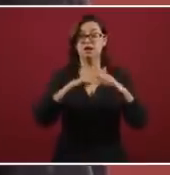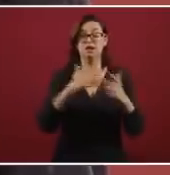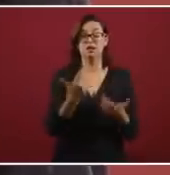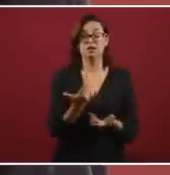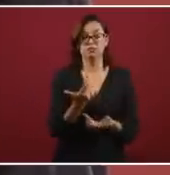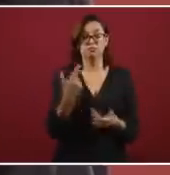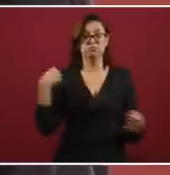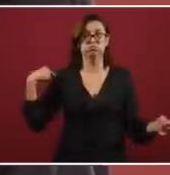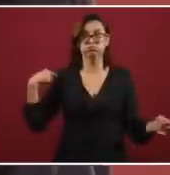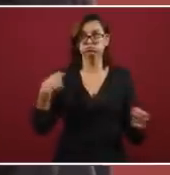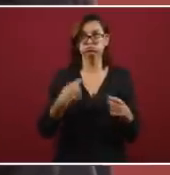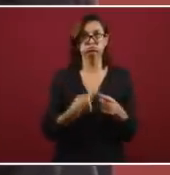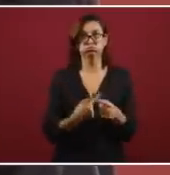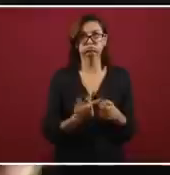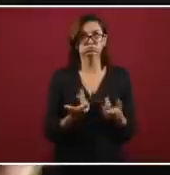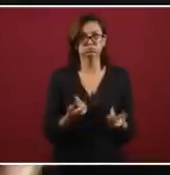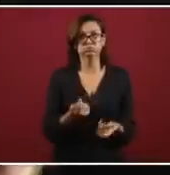registrado.